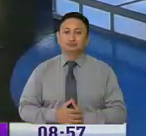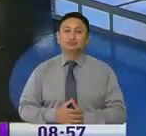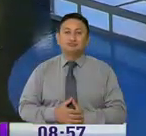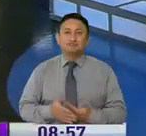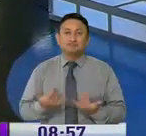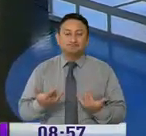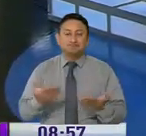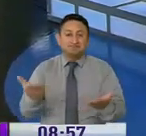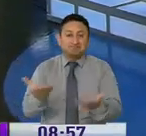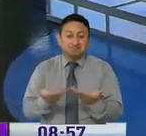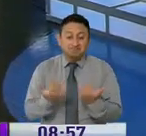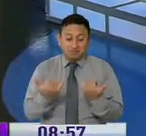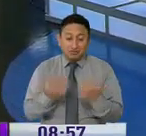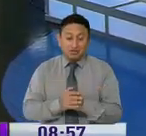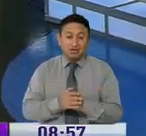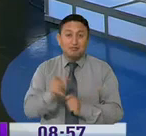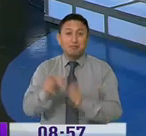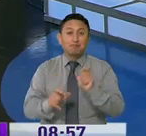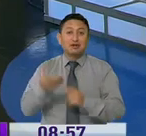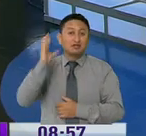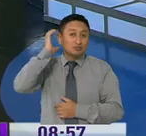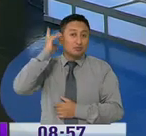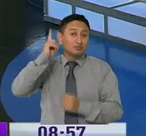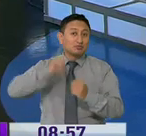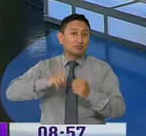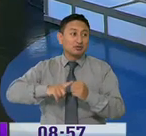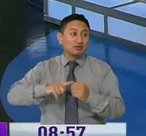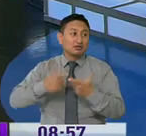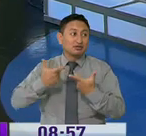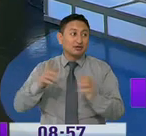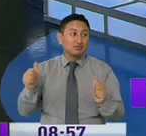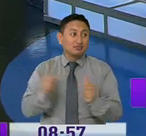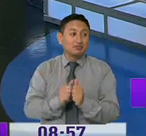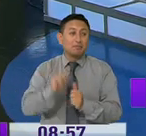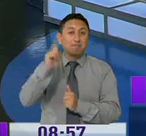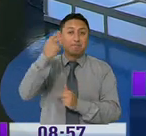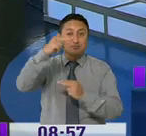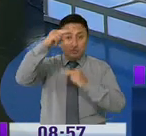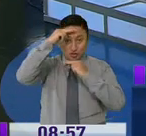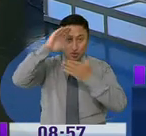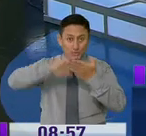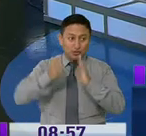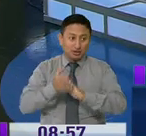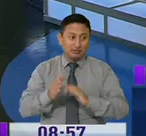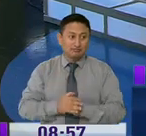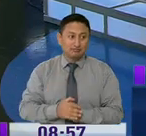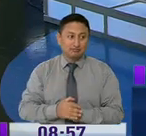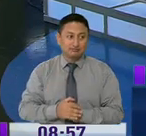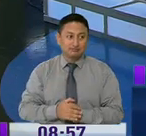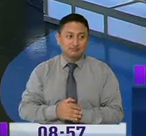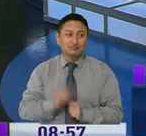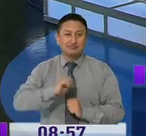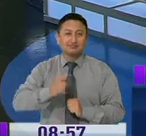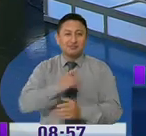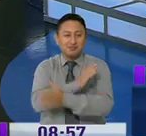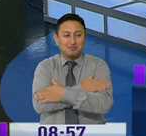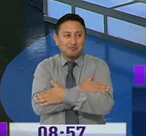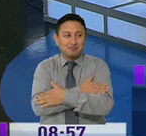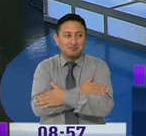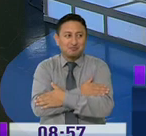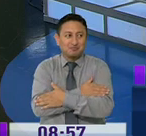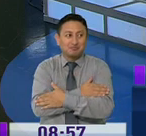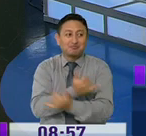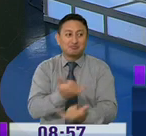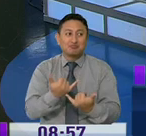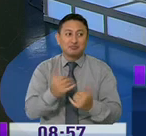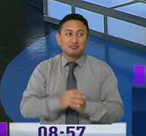Hay que dar la bienvenida a esta hora a los oyentes de Radio Quito. Están junto al primer noticiero de la comunidad. Les mandamos un abrazo enorme a esta hora de